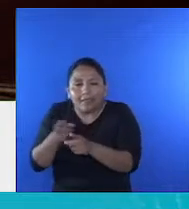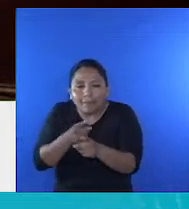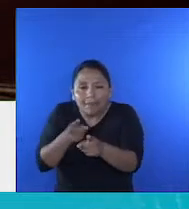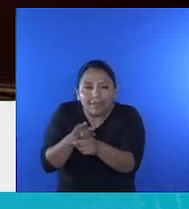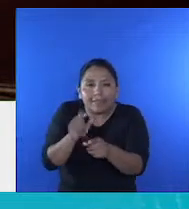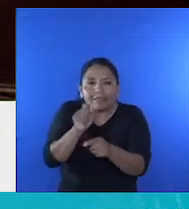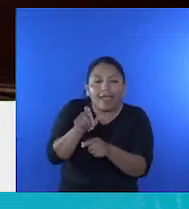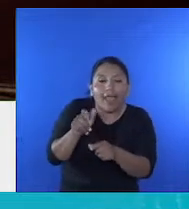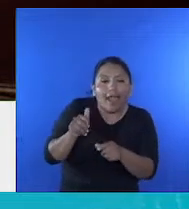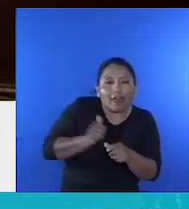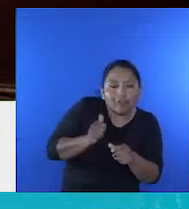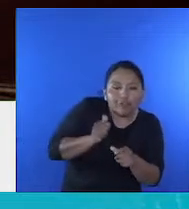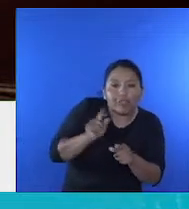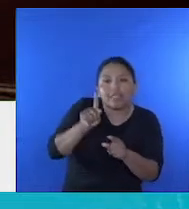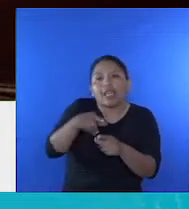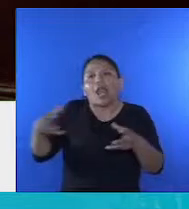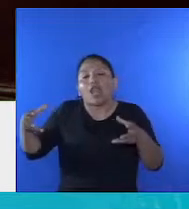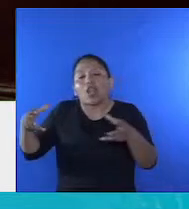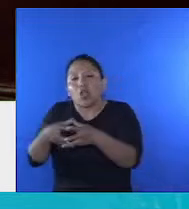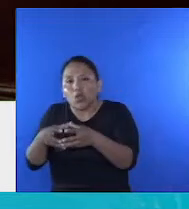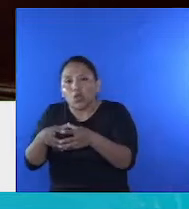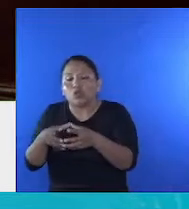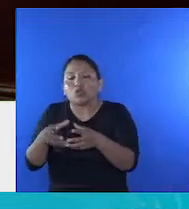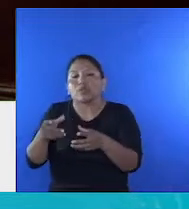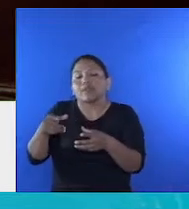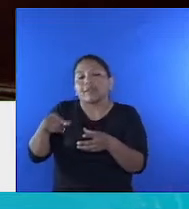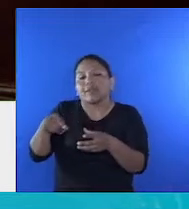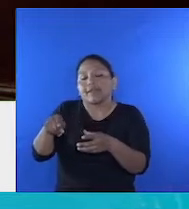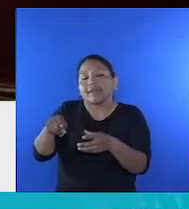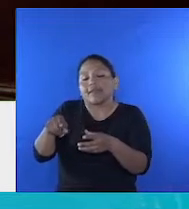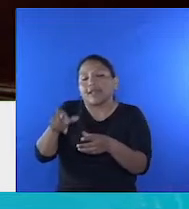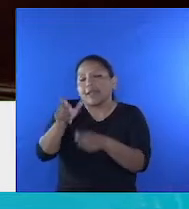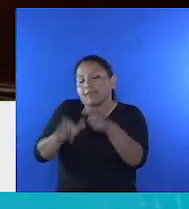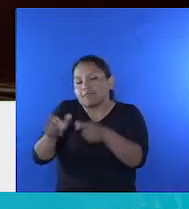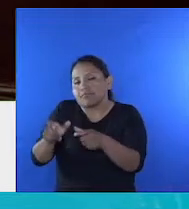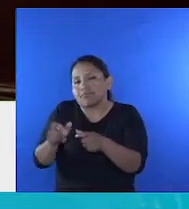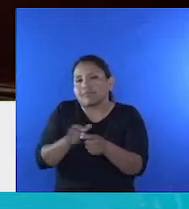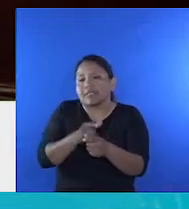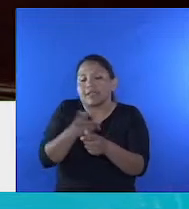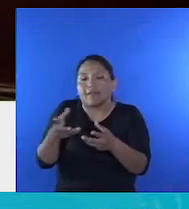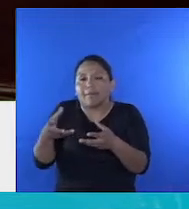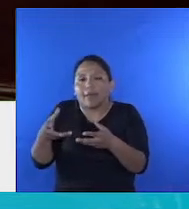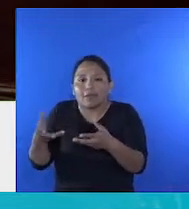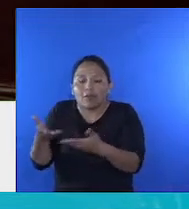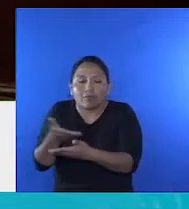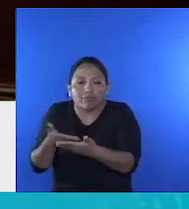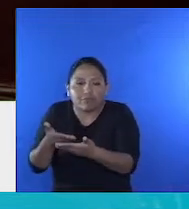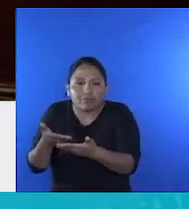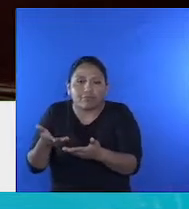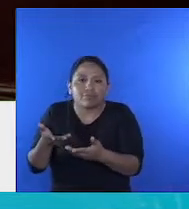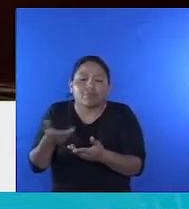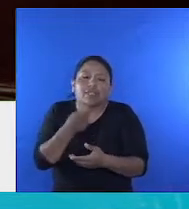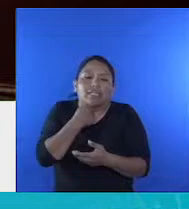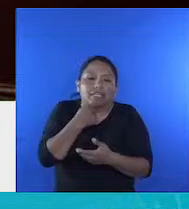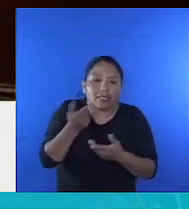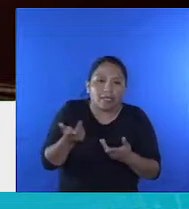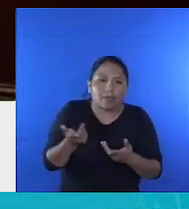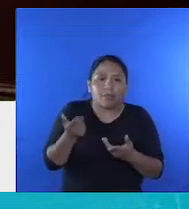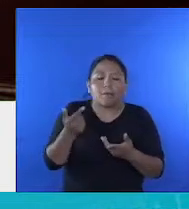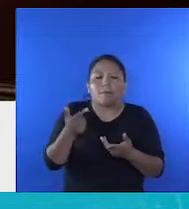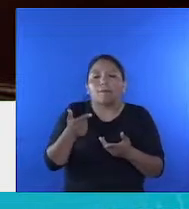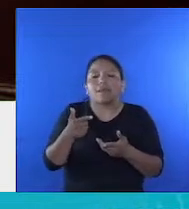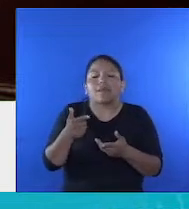los soldados y a los colectivos en los que los soldados conscriptos se iban organizando. Tenemos ejemplo, digo, en Chacabuco, yo